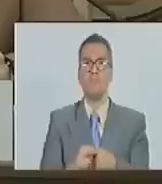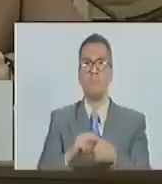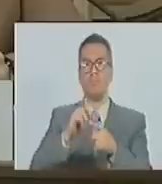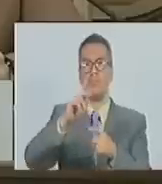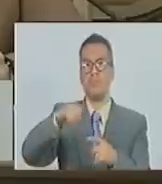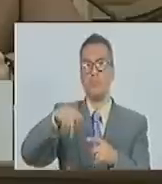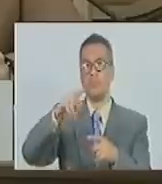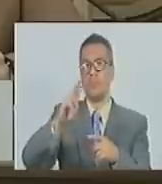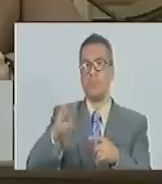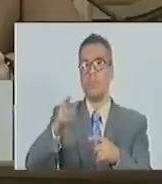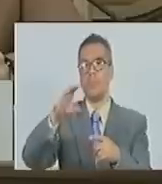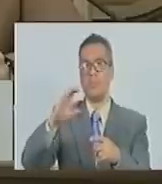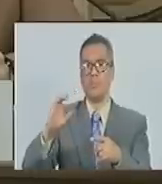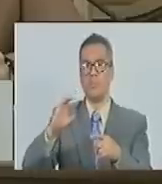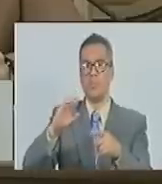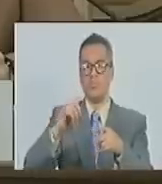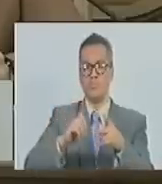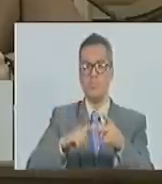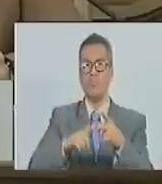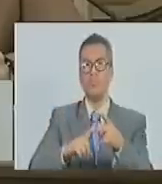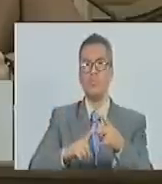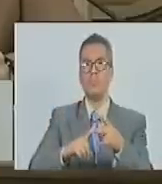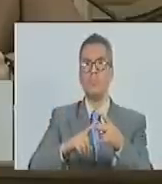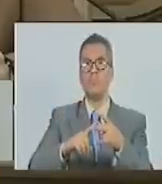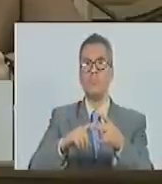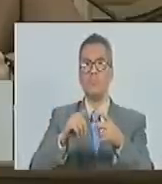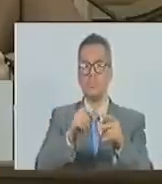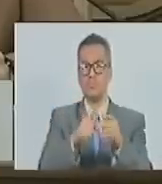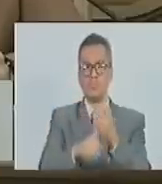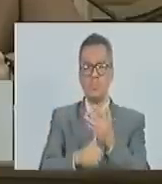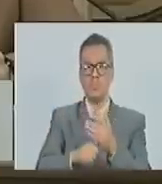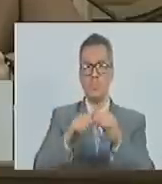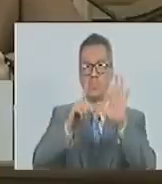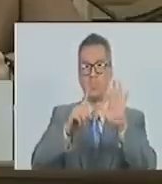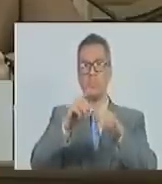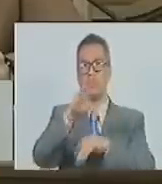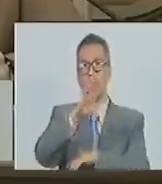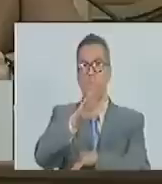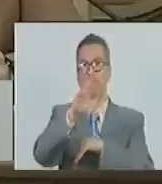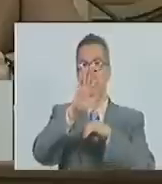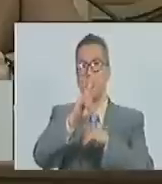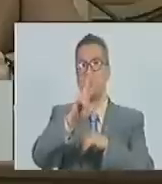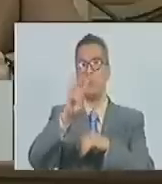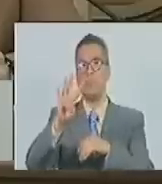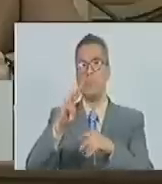Pedro Enrique Calzadilla Pérez, cédula identidad